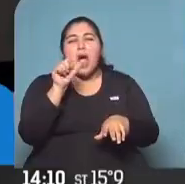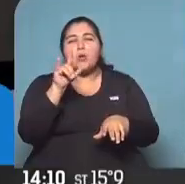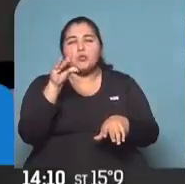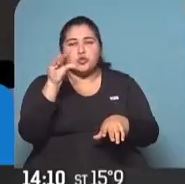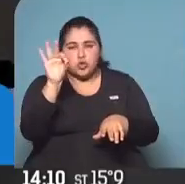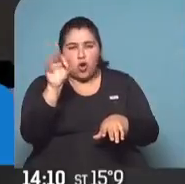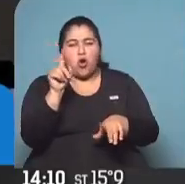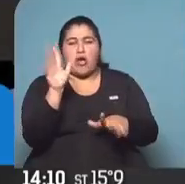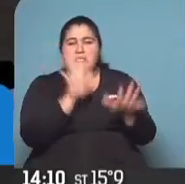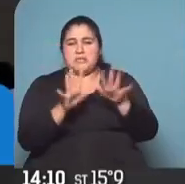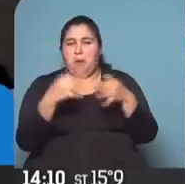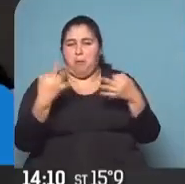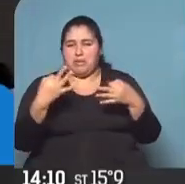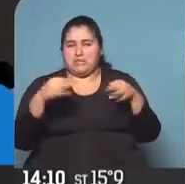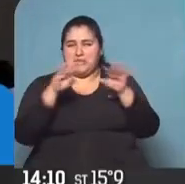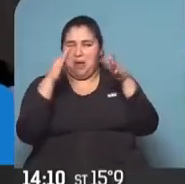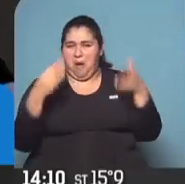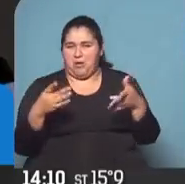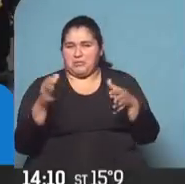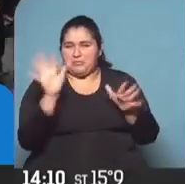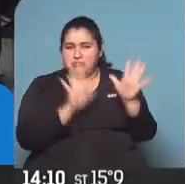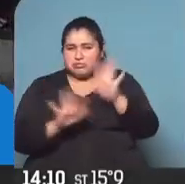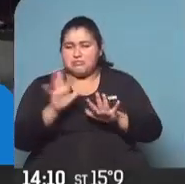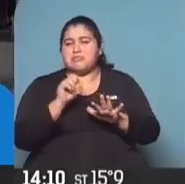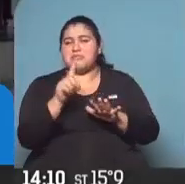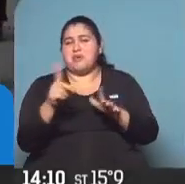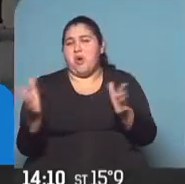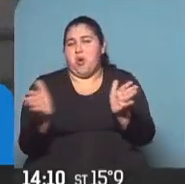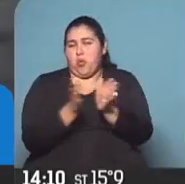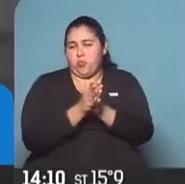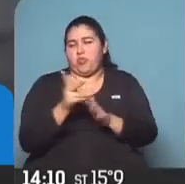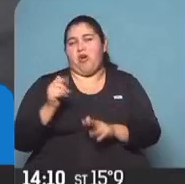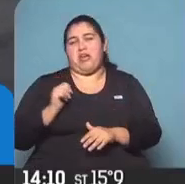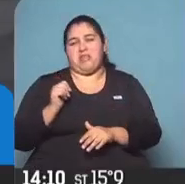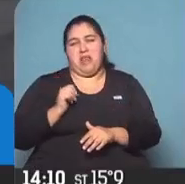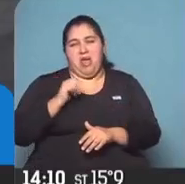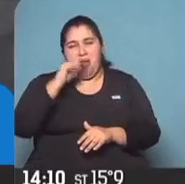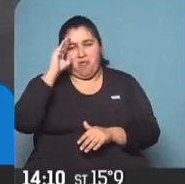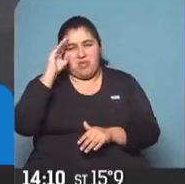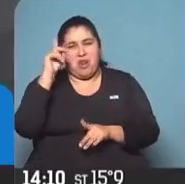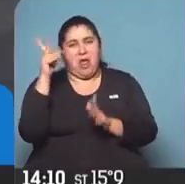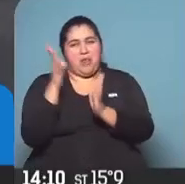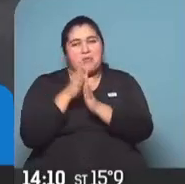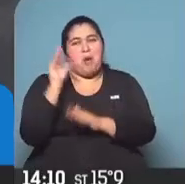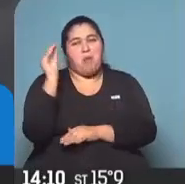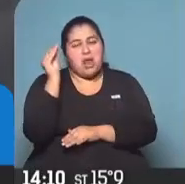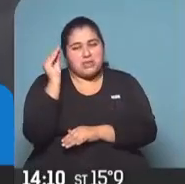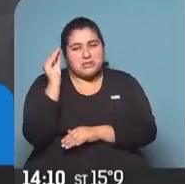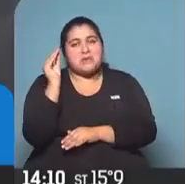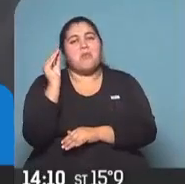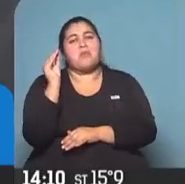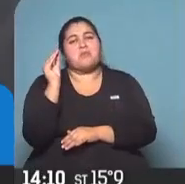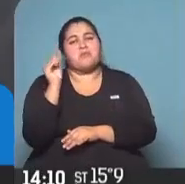sellado y desarrollado en forma conjunta con el ejército de la república federativa del brasil para ser